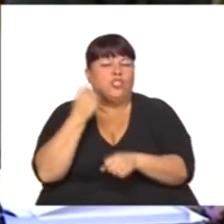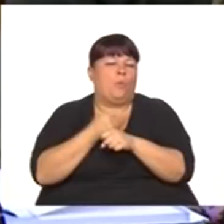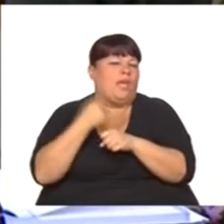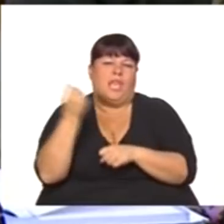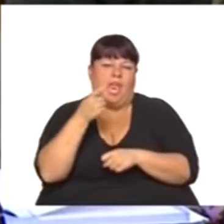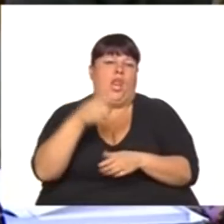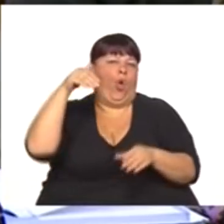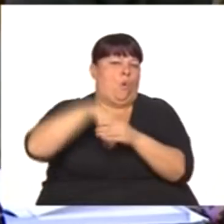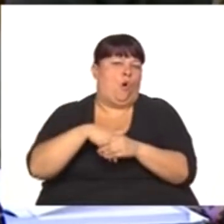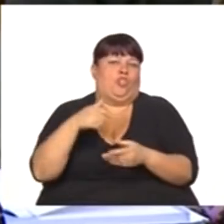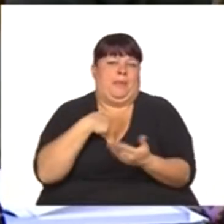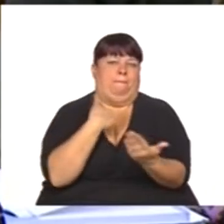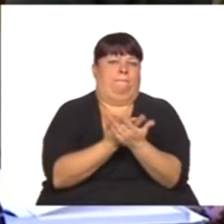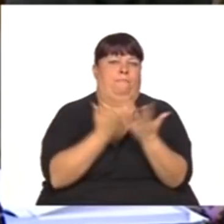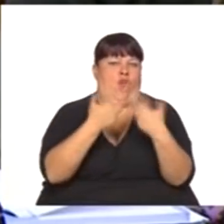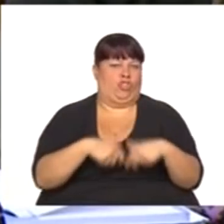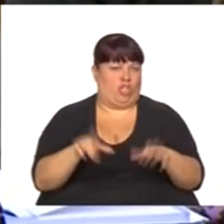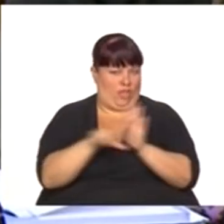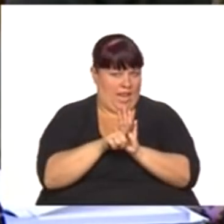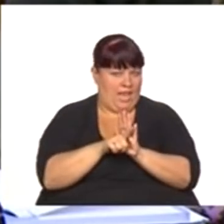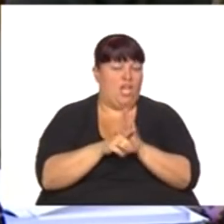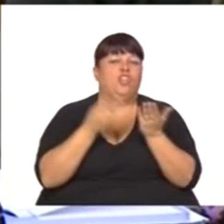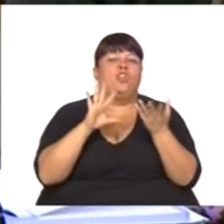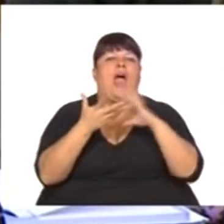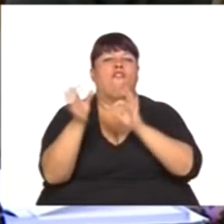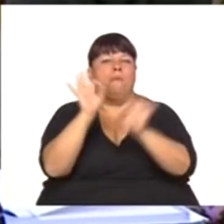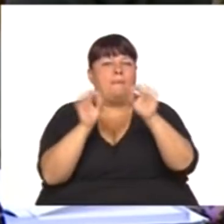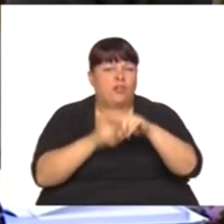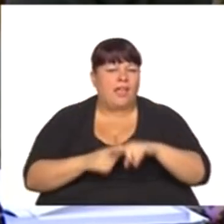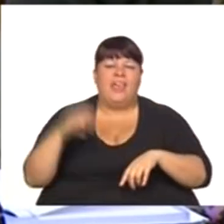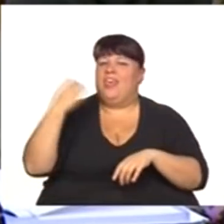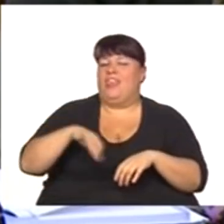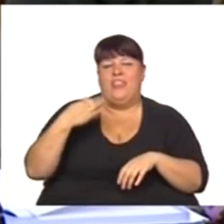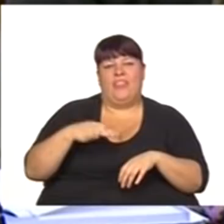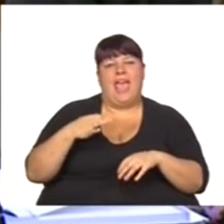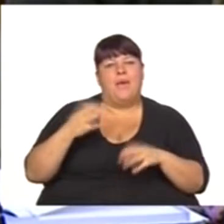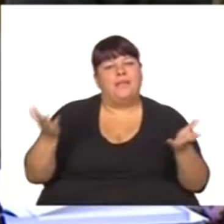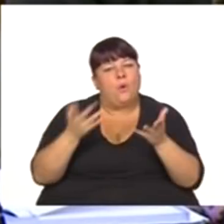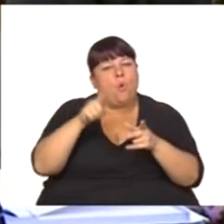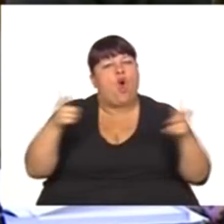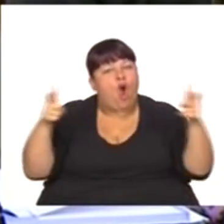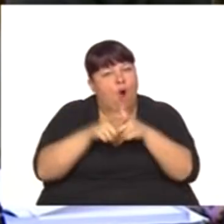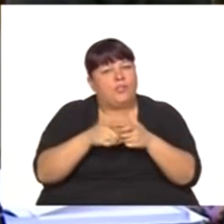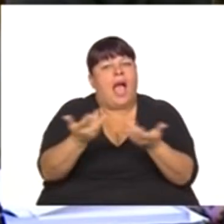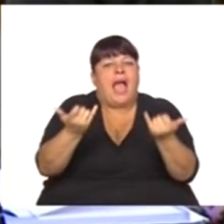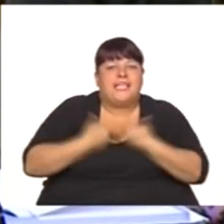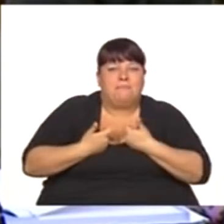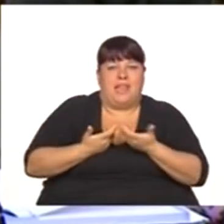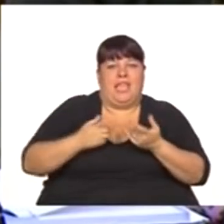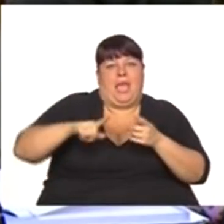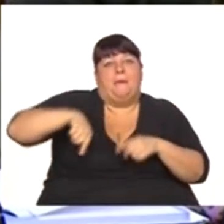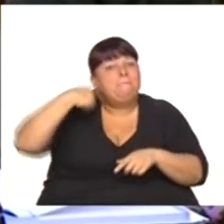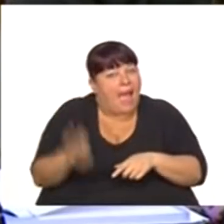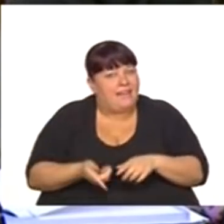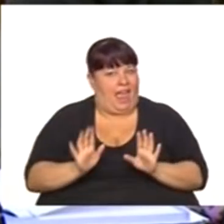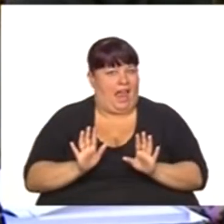a pretender que se vote nuestro proyecto de ley. Con respecto a la fórmula, tenemos que instar a esa comisión que nos diga